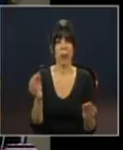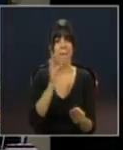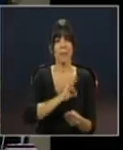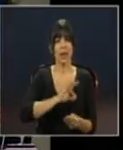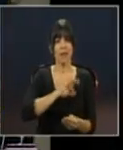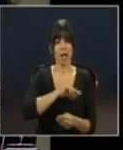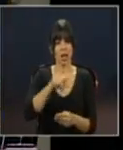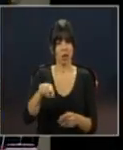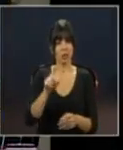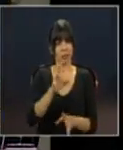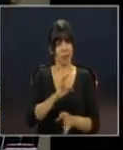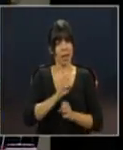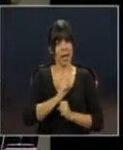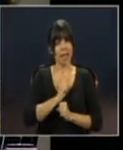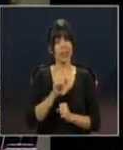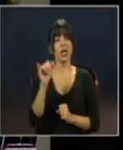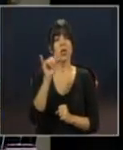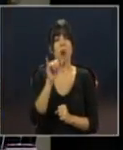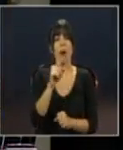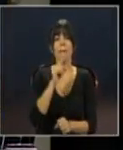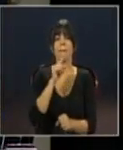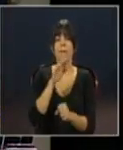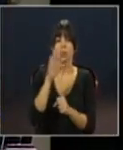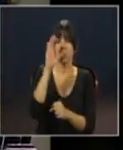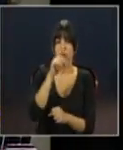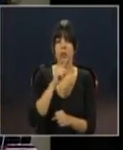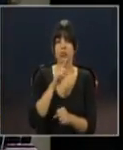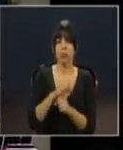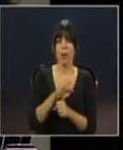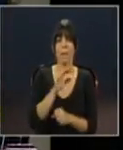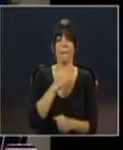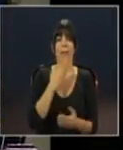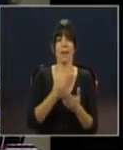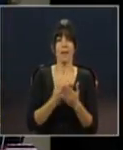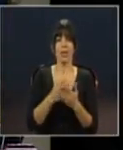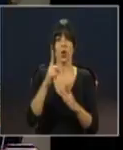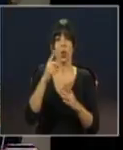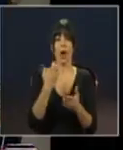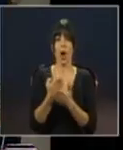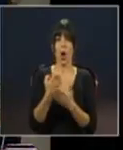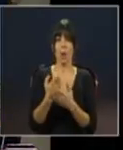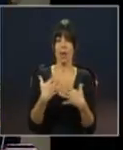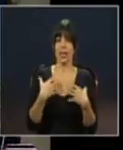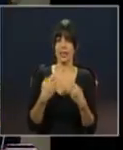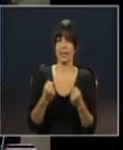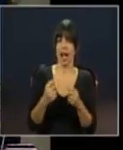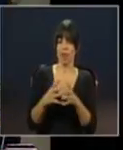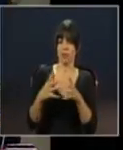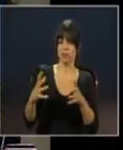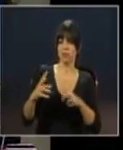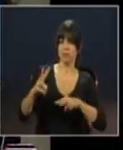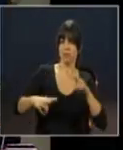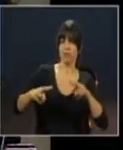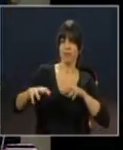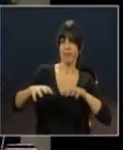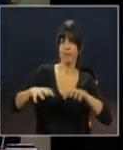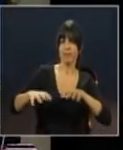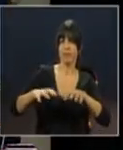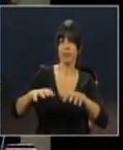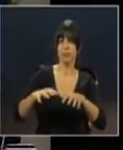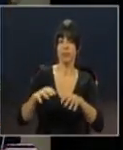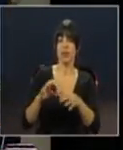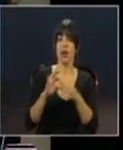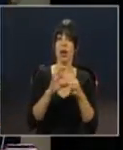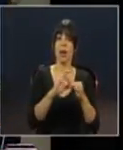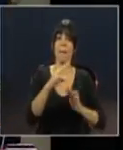titulares, garantizando al mismo tiempo el crecimiento de una economía sana, vigorosa y altamente versátil, tanto en lo que toca